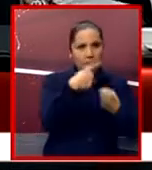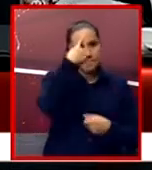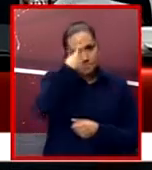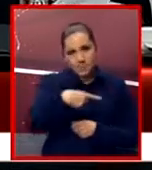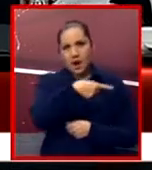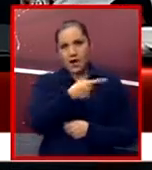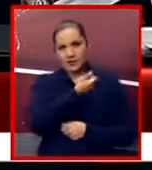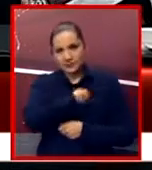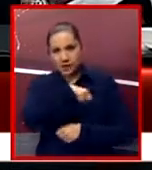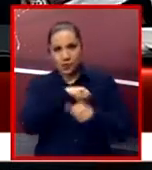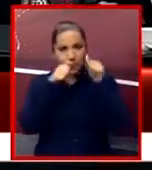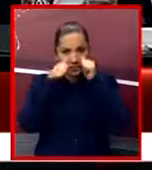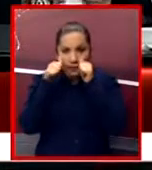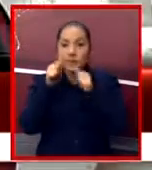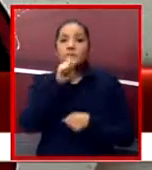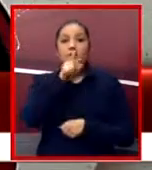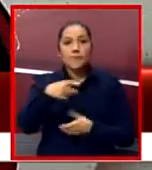medicamentos.